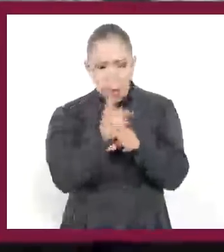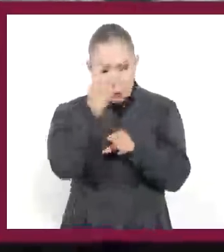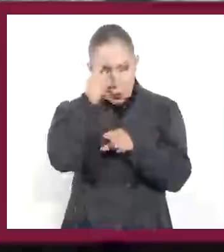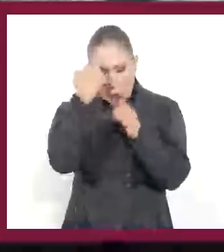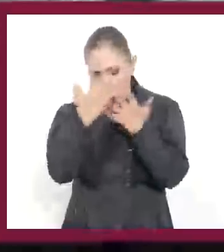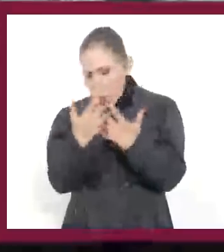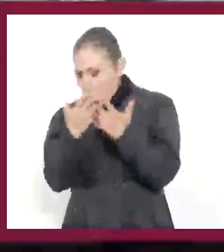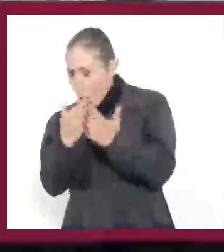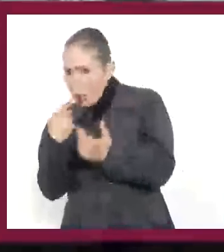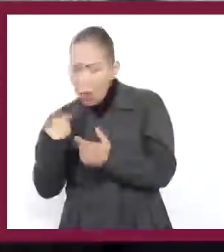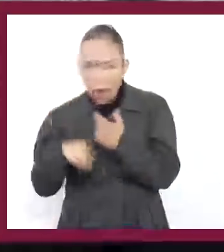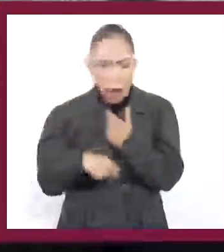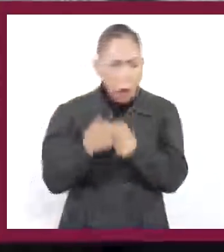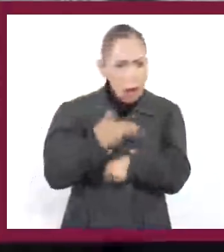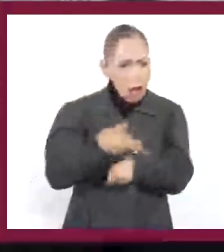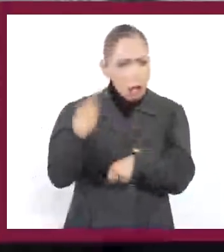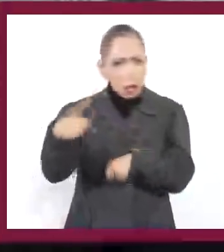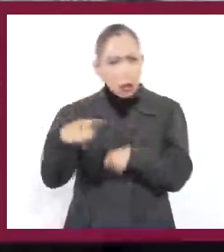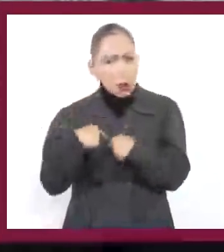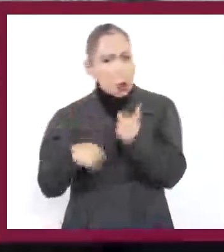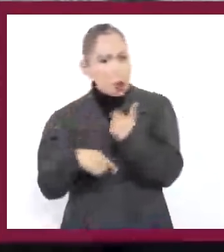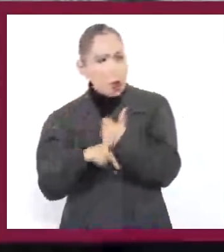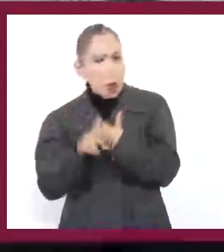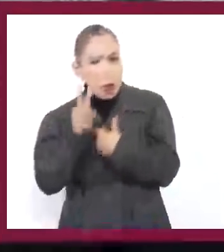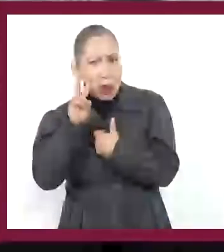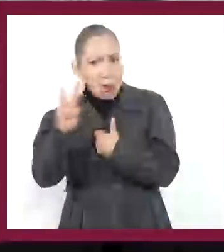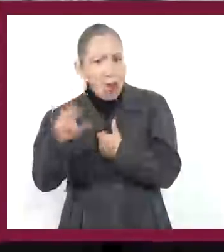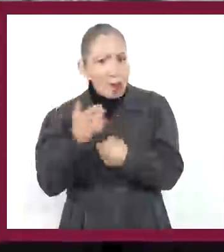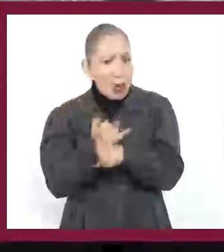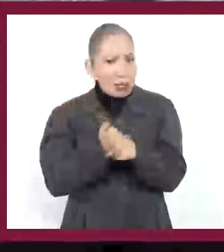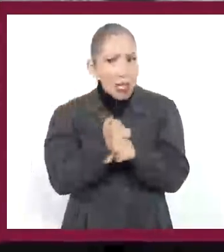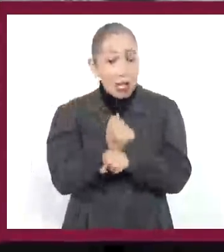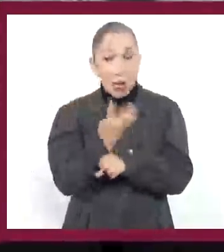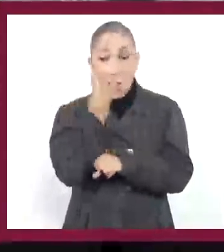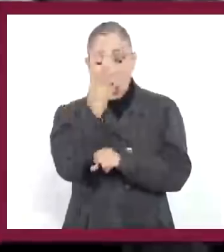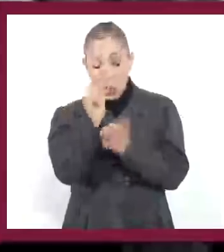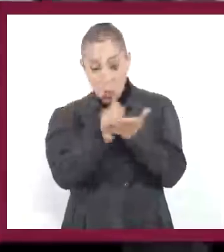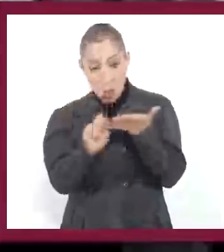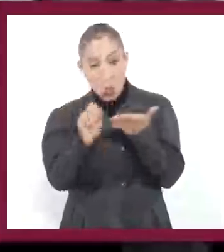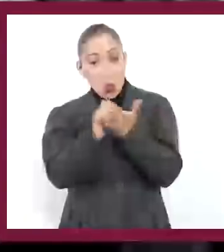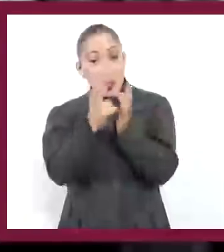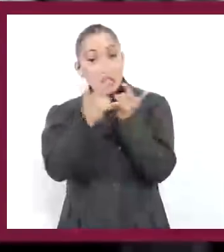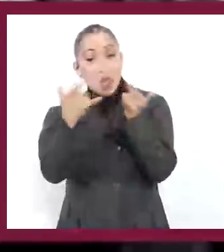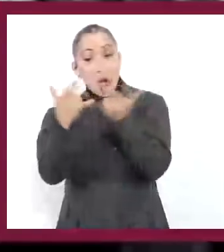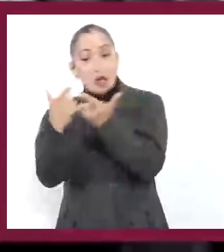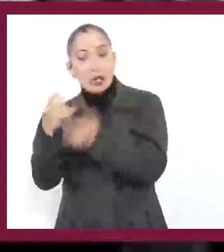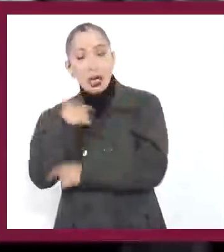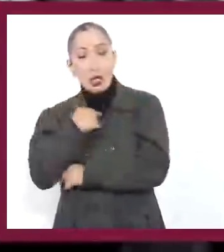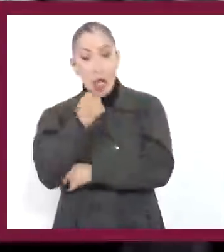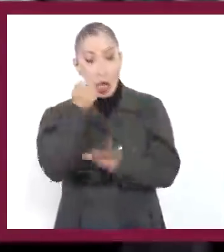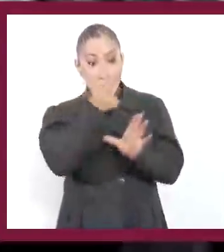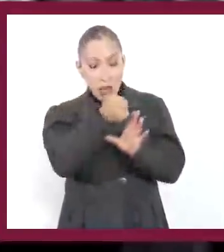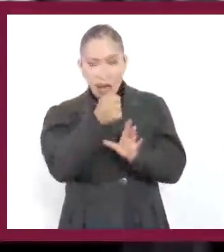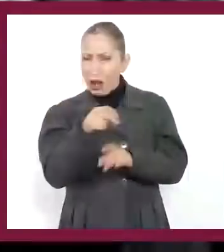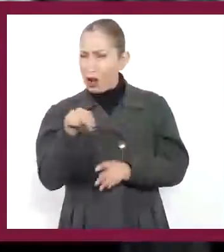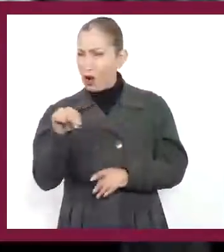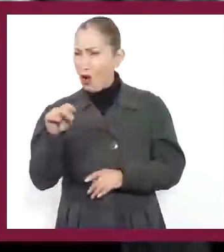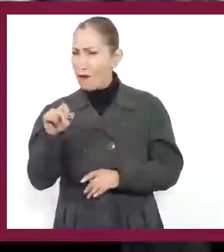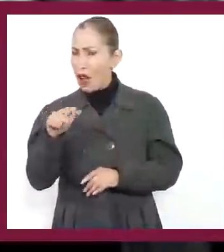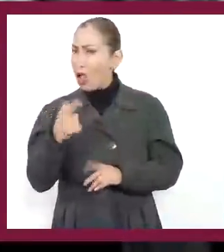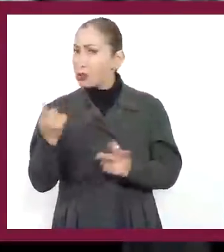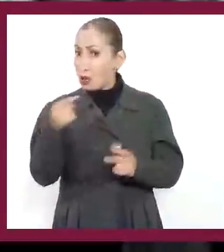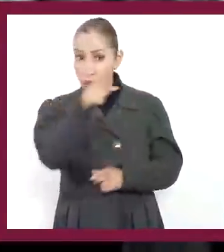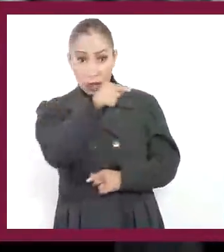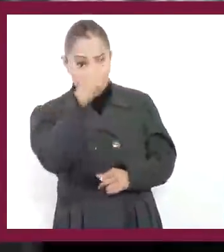deductivo para resolver sus casos, y además es el protagonista de las 4 novelas. ¿El detective de esas novelas